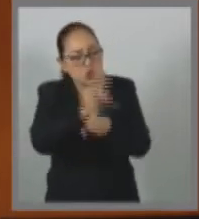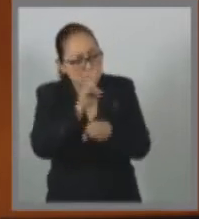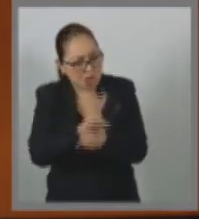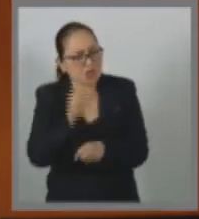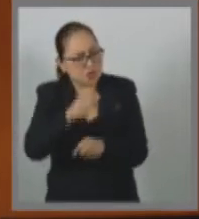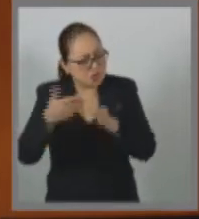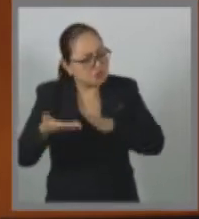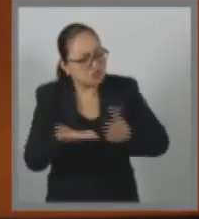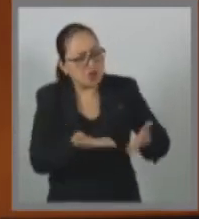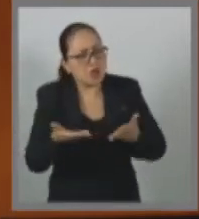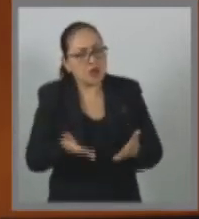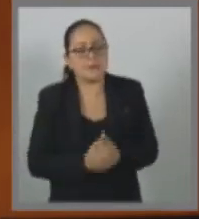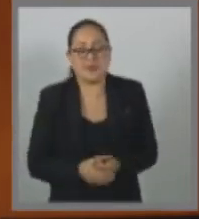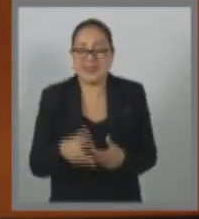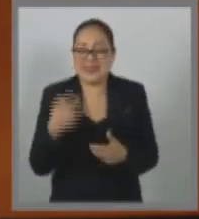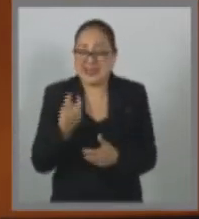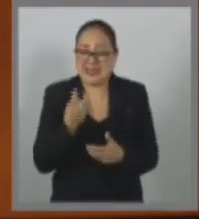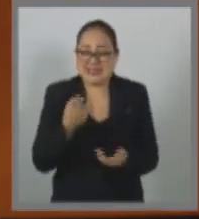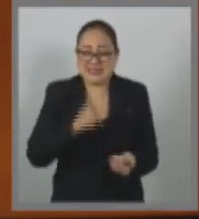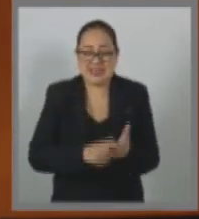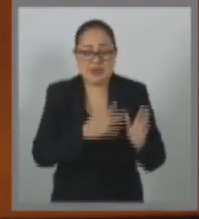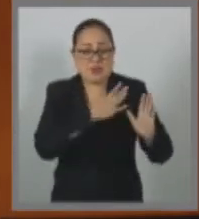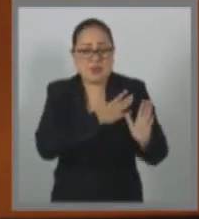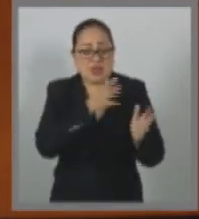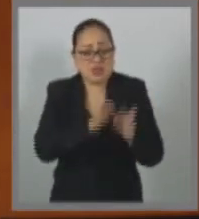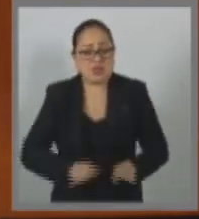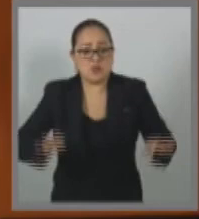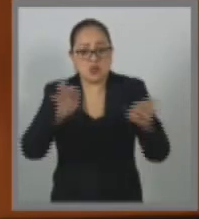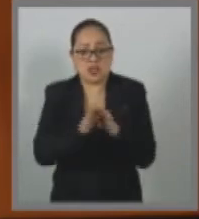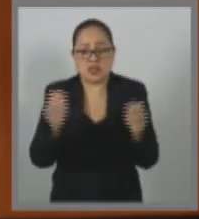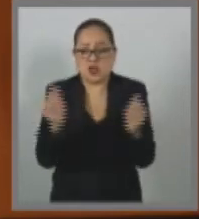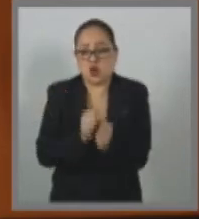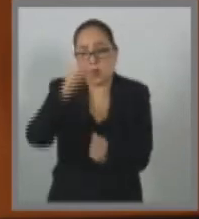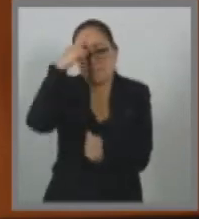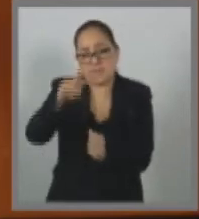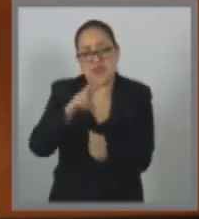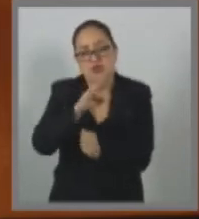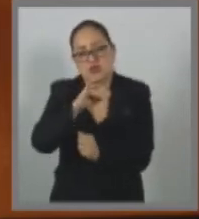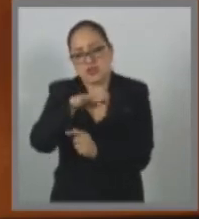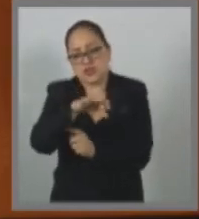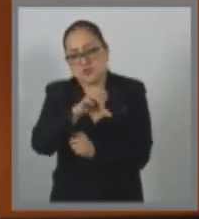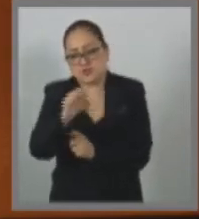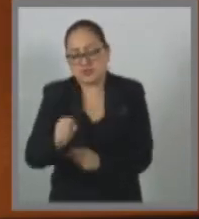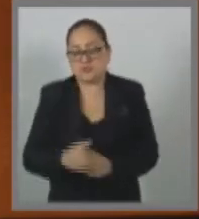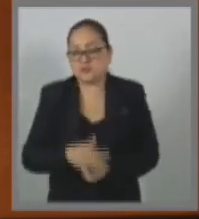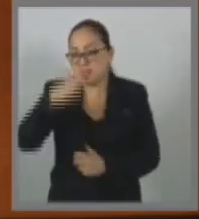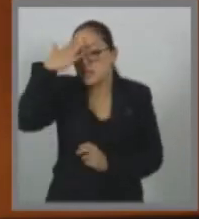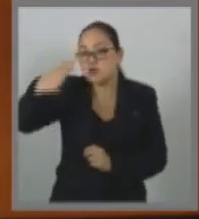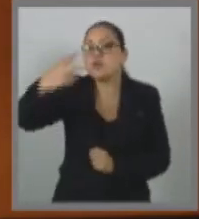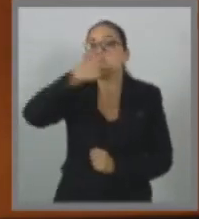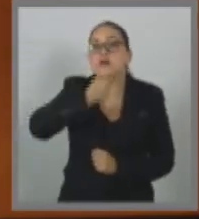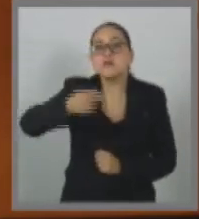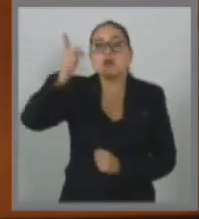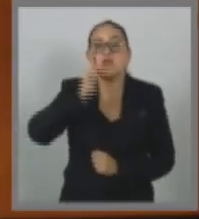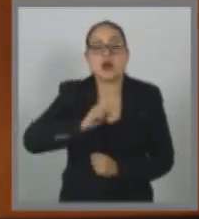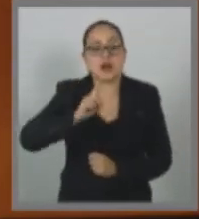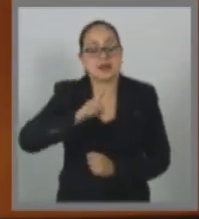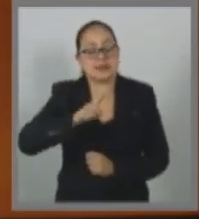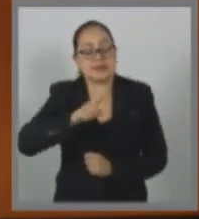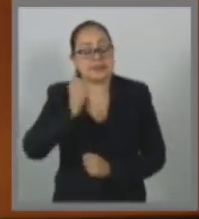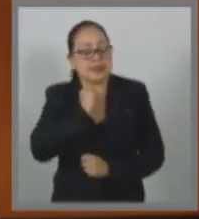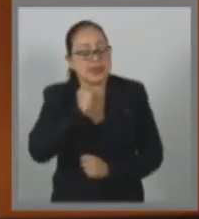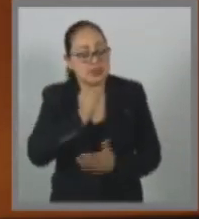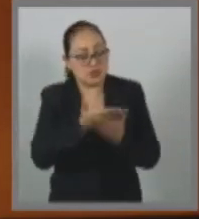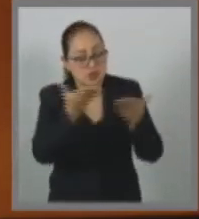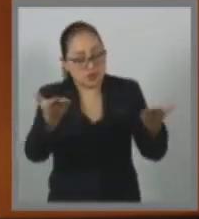esta magnitud es el compromiso del Seguro Social con México. Señoras y señores legisladores, hoy en el